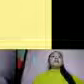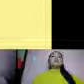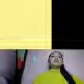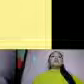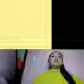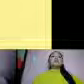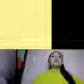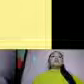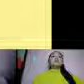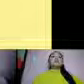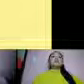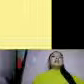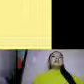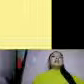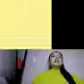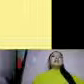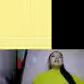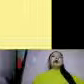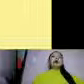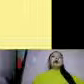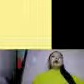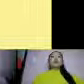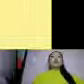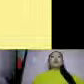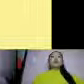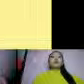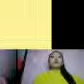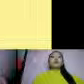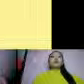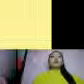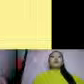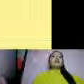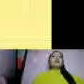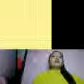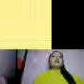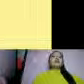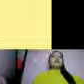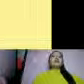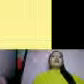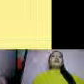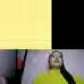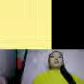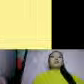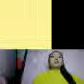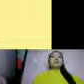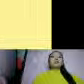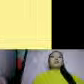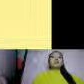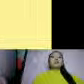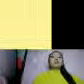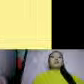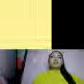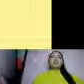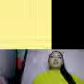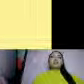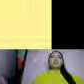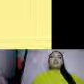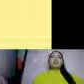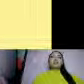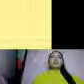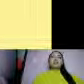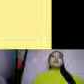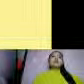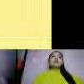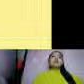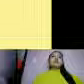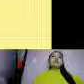lobos marinos y monos, que hacen de este lugar algo inigualable. Entre los árboles más representativos se pueden mencionar el ceipo y